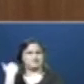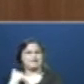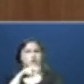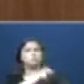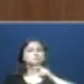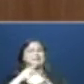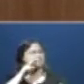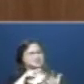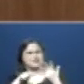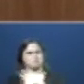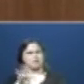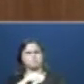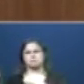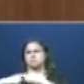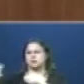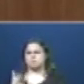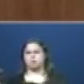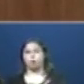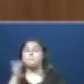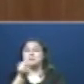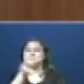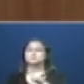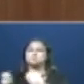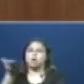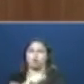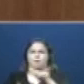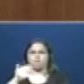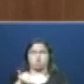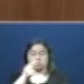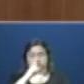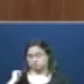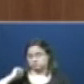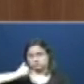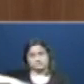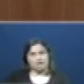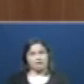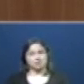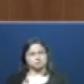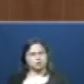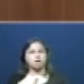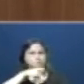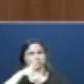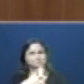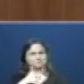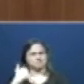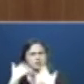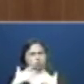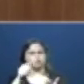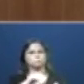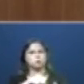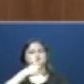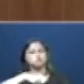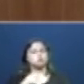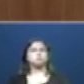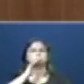mayor transparencia una mayor participación y una mayor colaboración a lo largo de este tiempo yos y según hemos dado cuenta en estas cortes estamos cumpliendo con